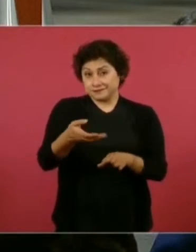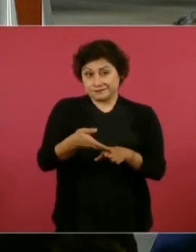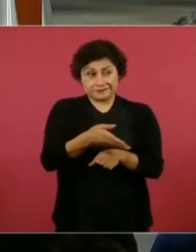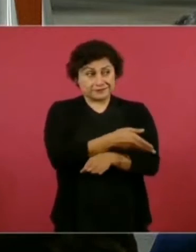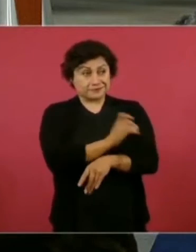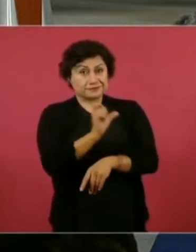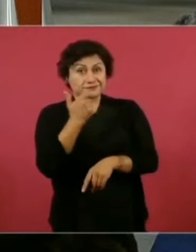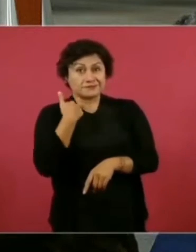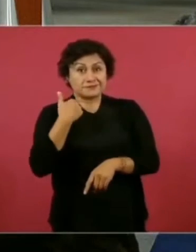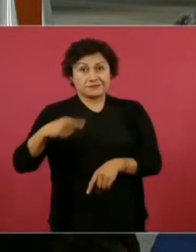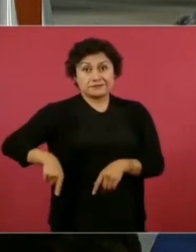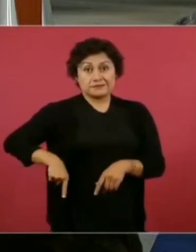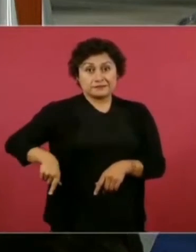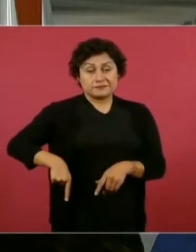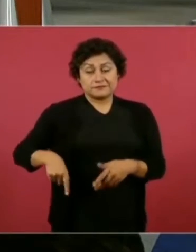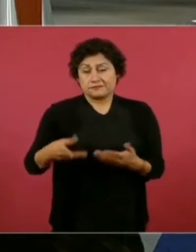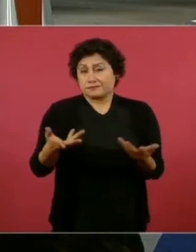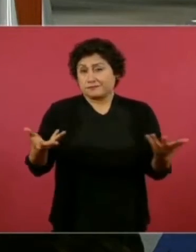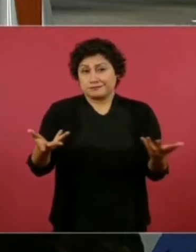no lo hacían.